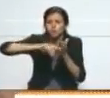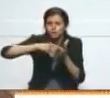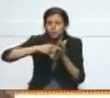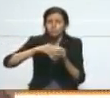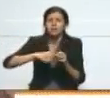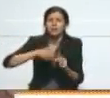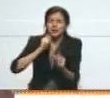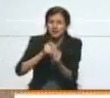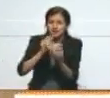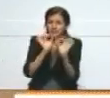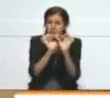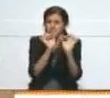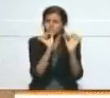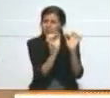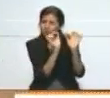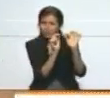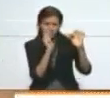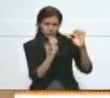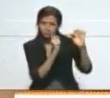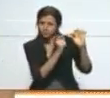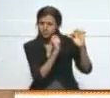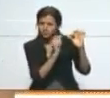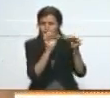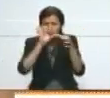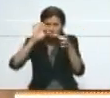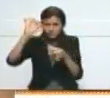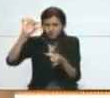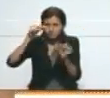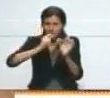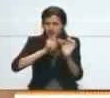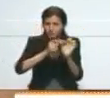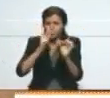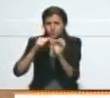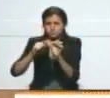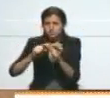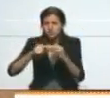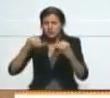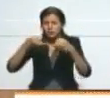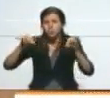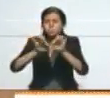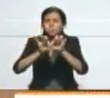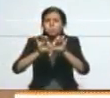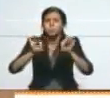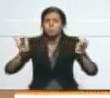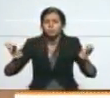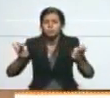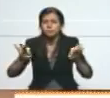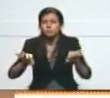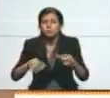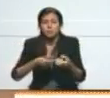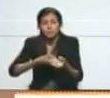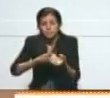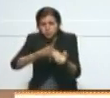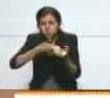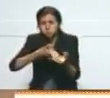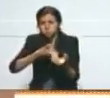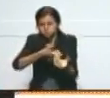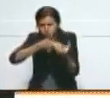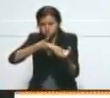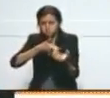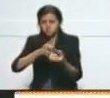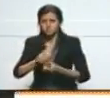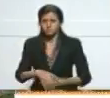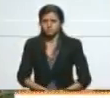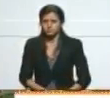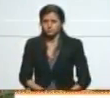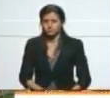clavos, pedazos de cabilla. Eso es lo que hacen ellos. Y se matan entre ellos mismos. Y